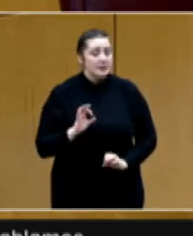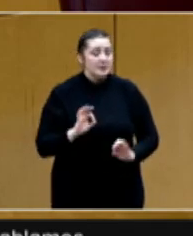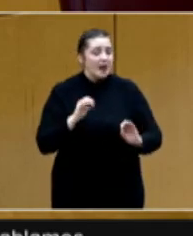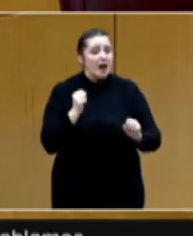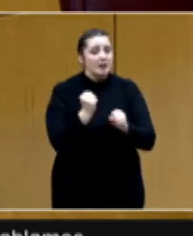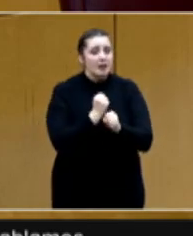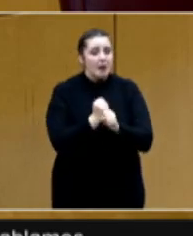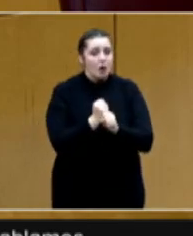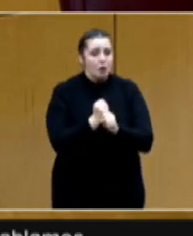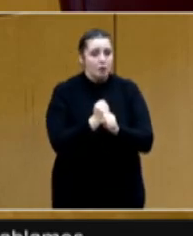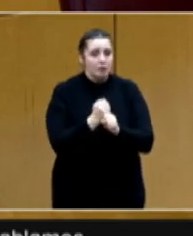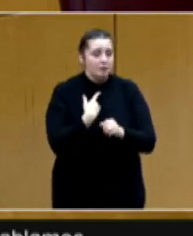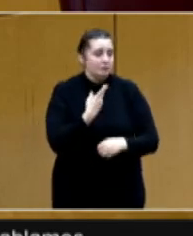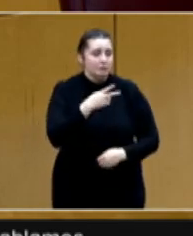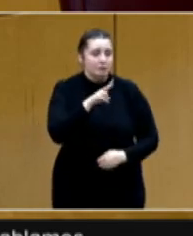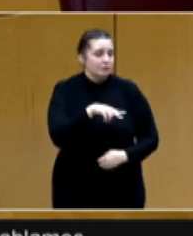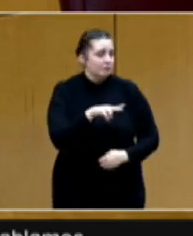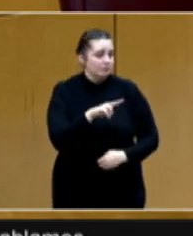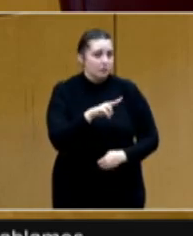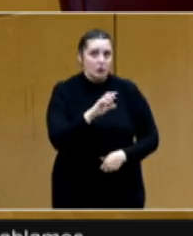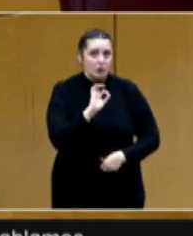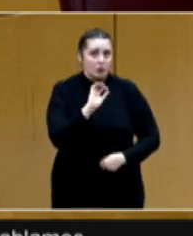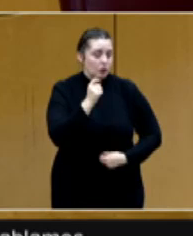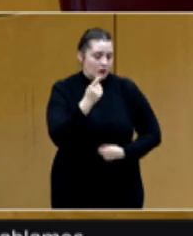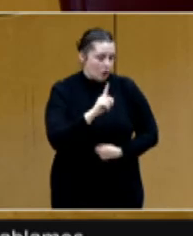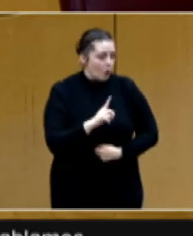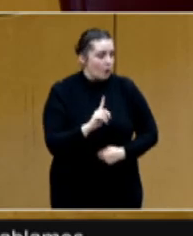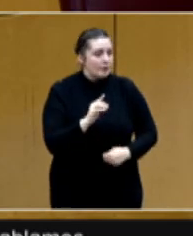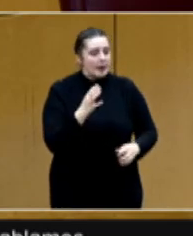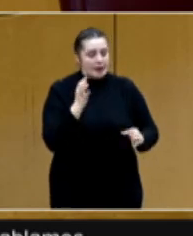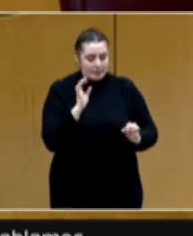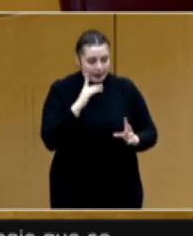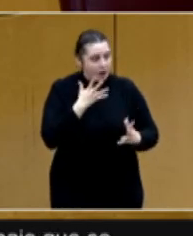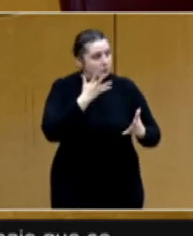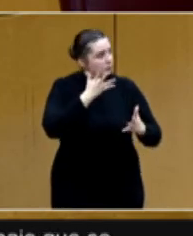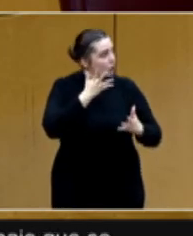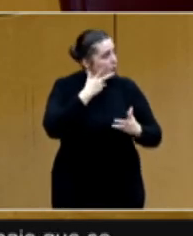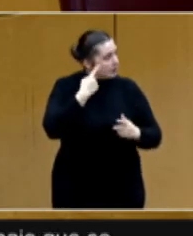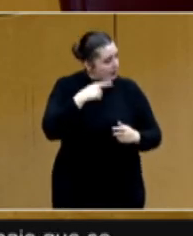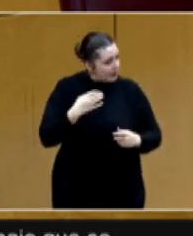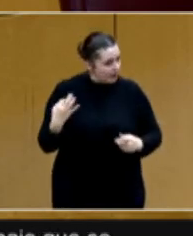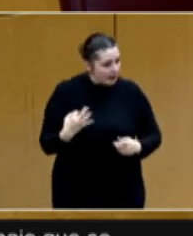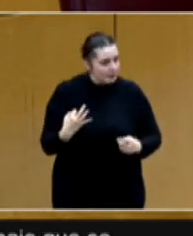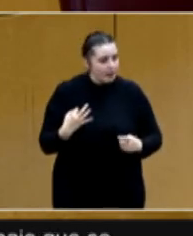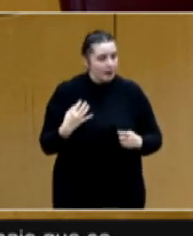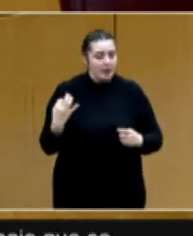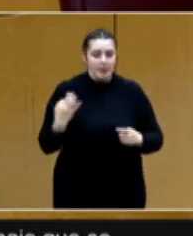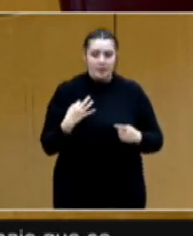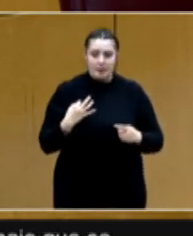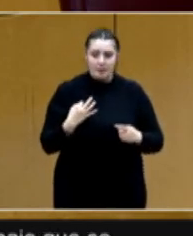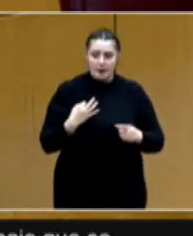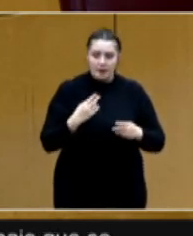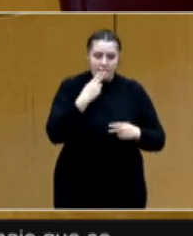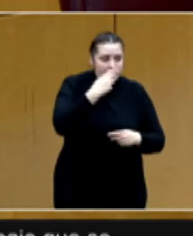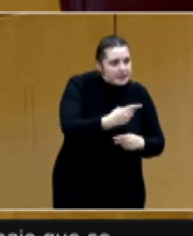dos meses es imposible Es verdad que hay que conocer mucho hay que desplazarse hay